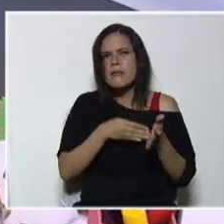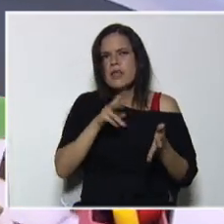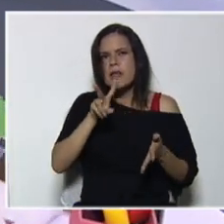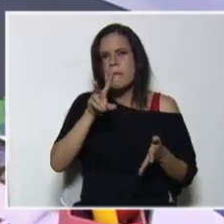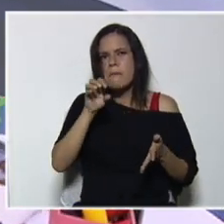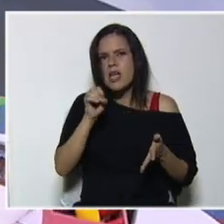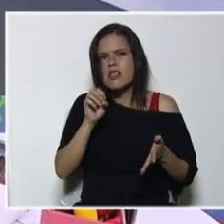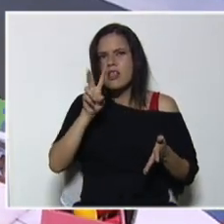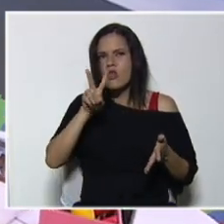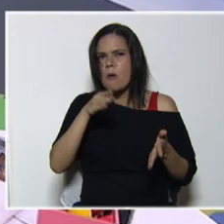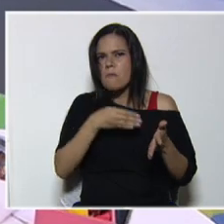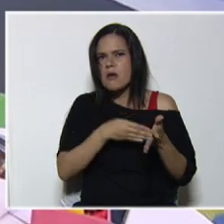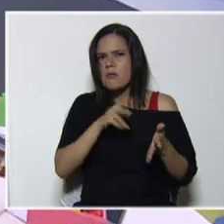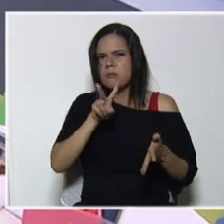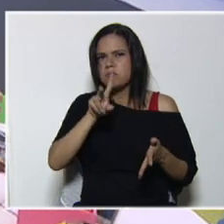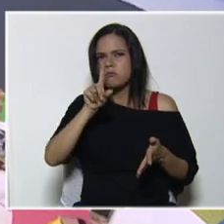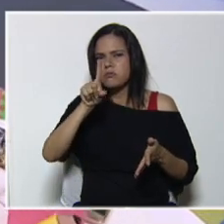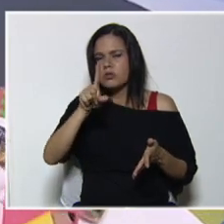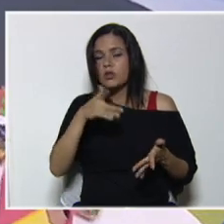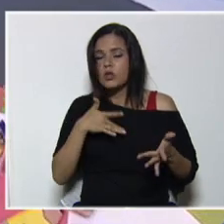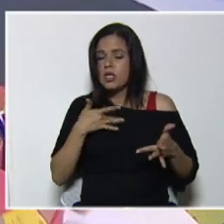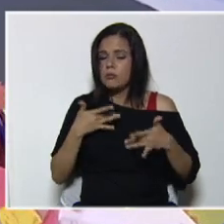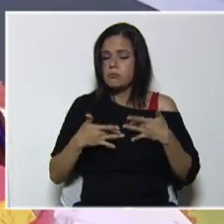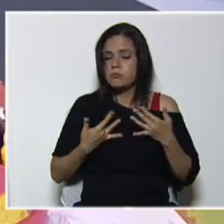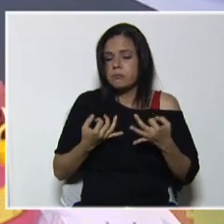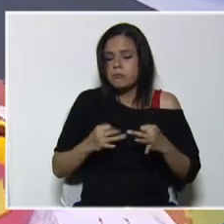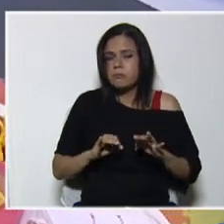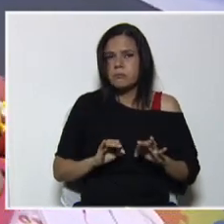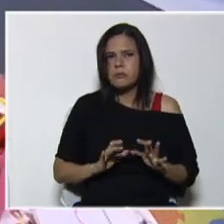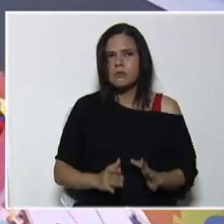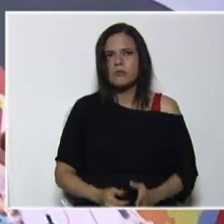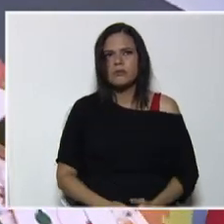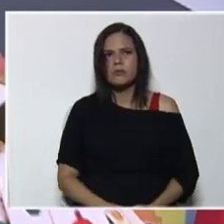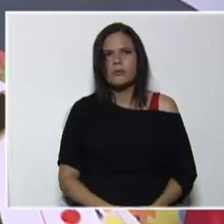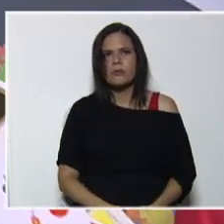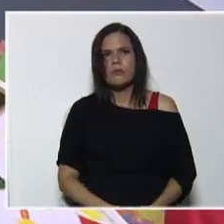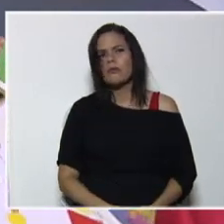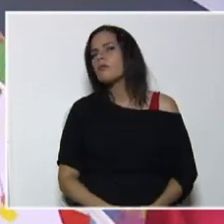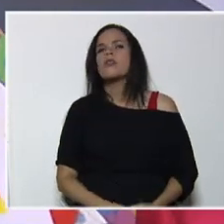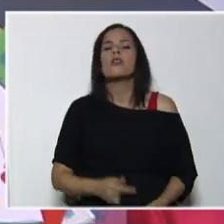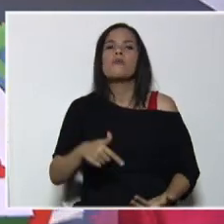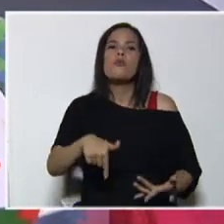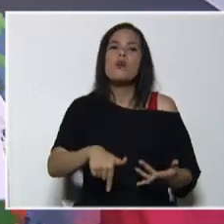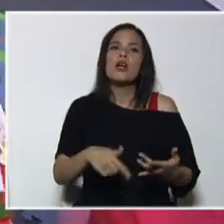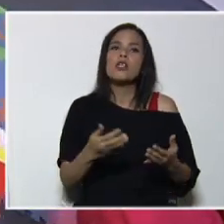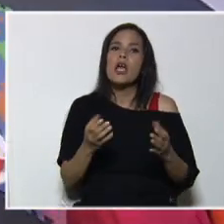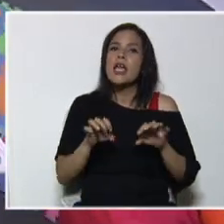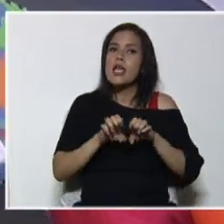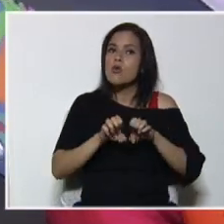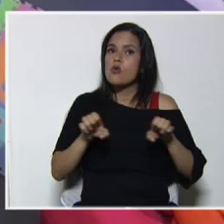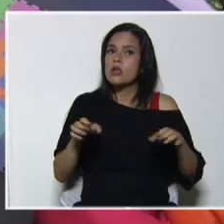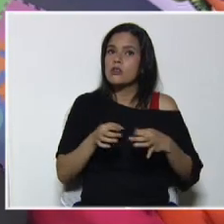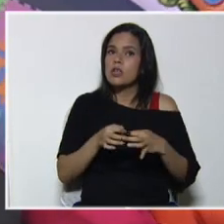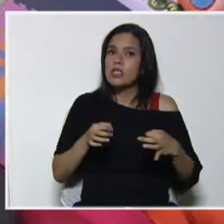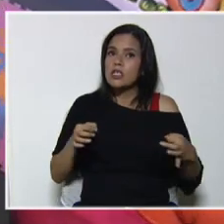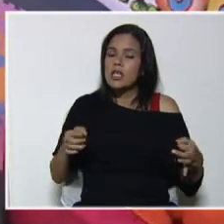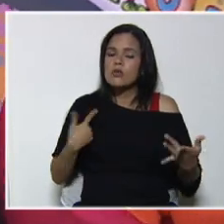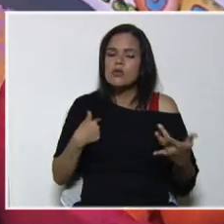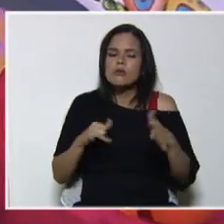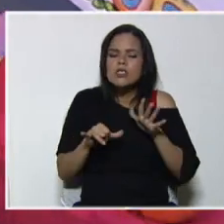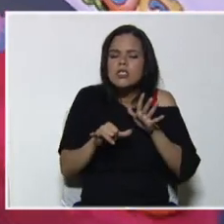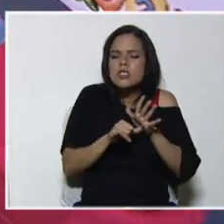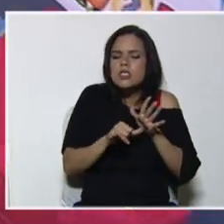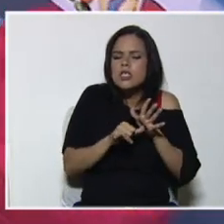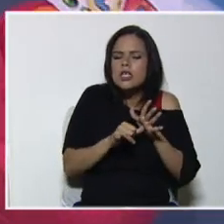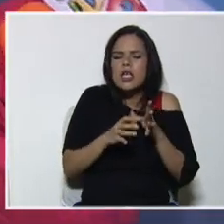2020-2021 con nuestras actividades de costumbre y que estamos en esta modalidad distancia, pero que ya nos sentimos siempre tan cerca